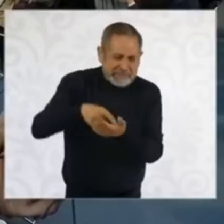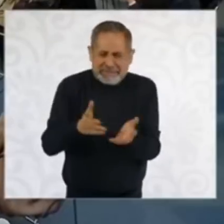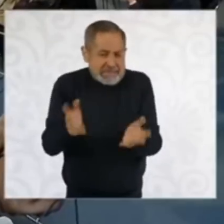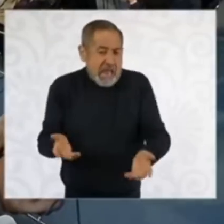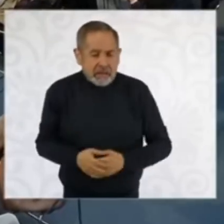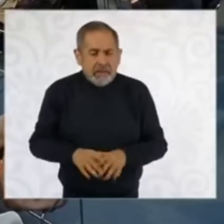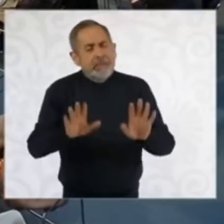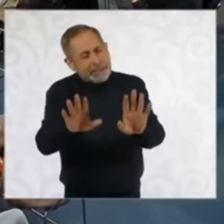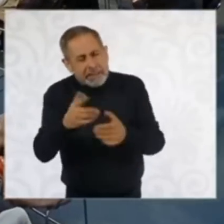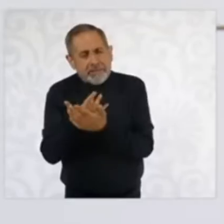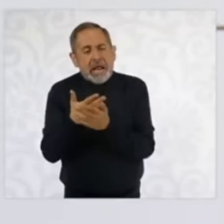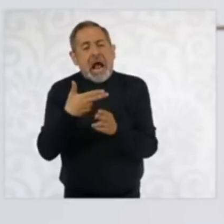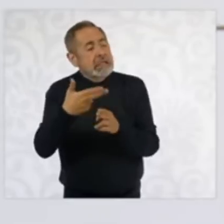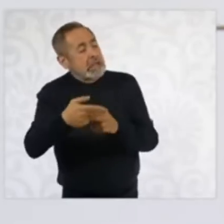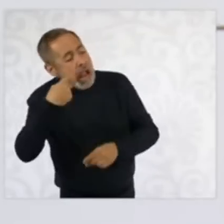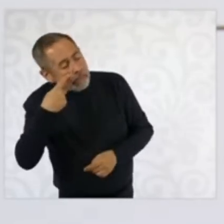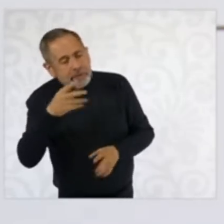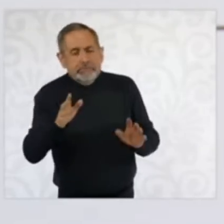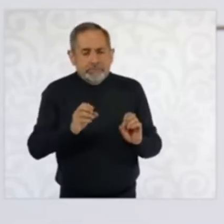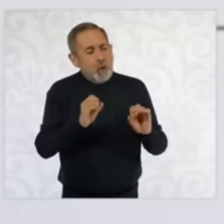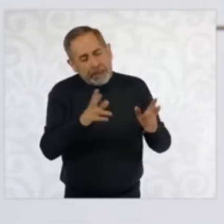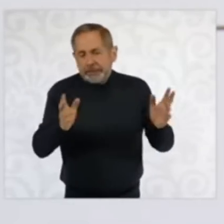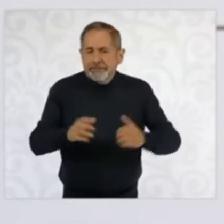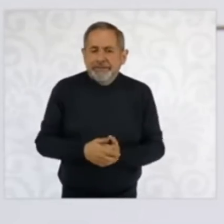Pero ya vamos a esperarnos, a ver, vamos a darles